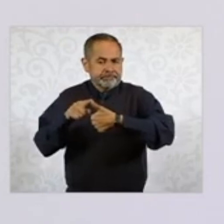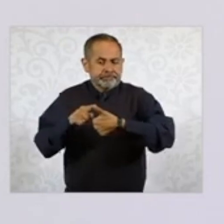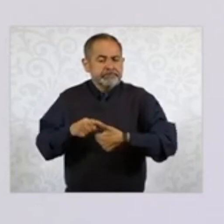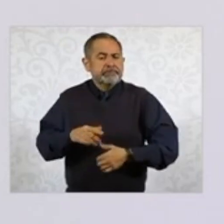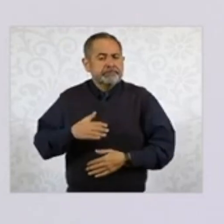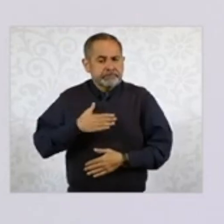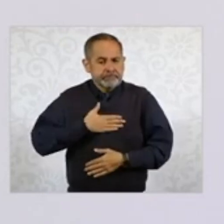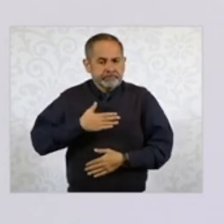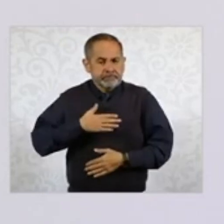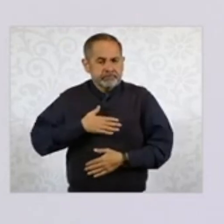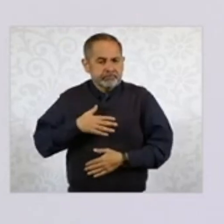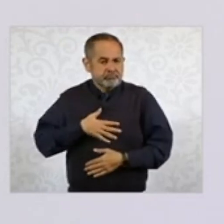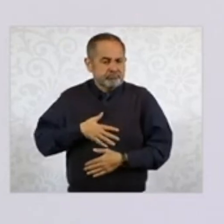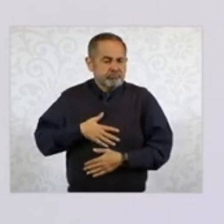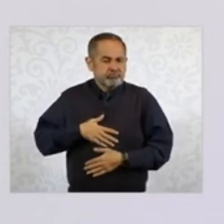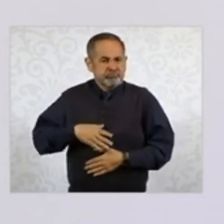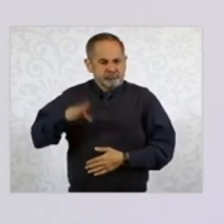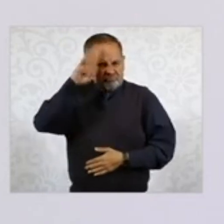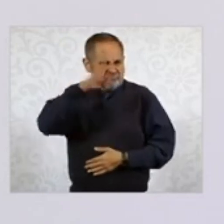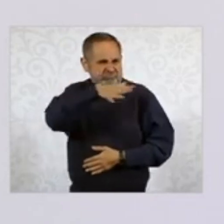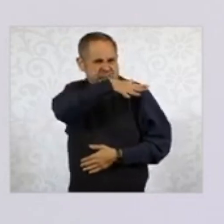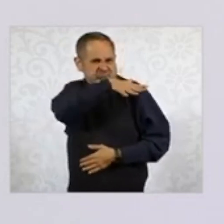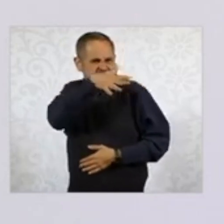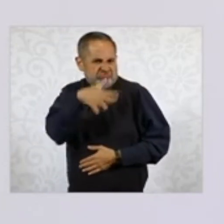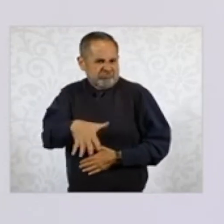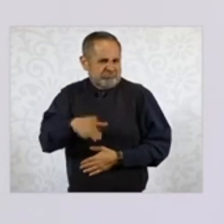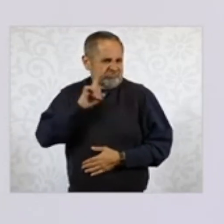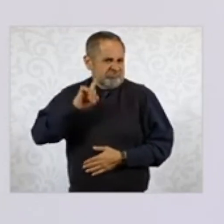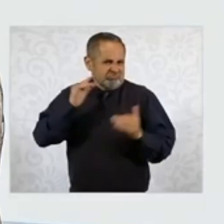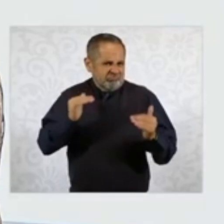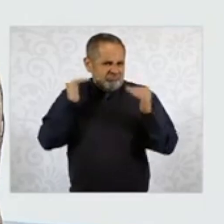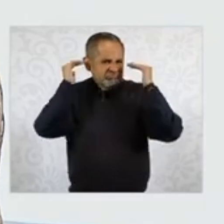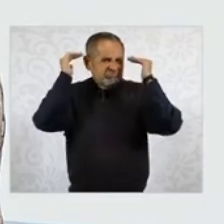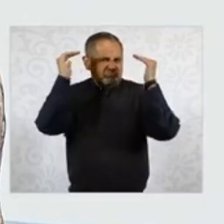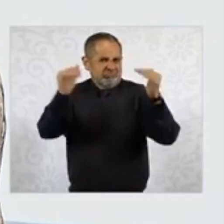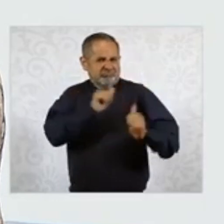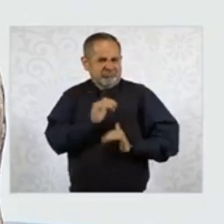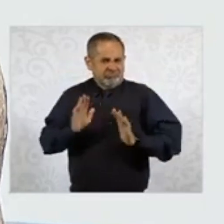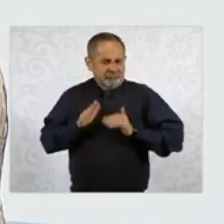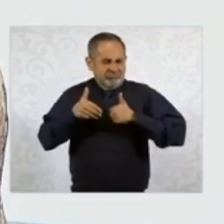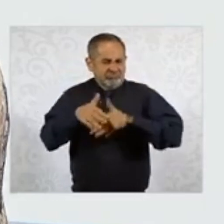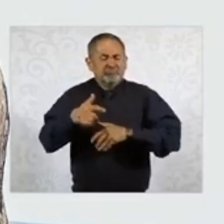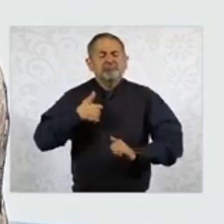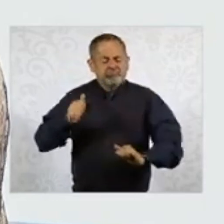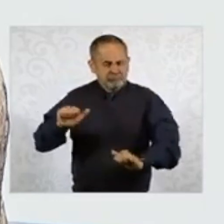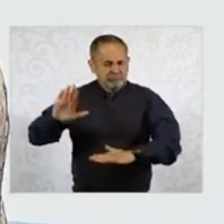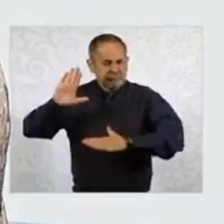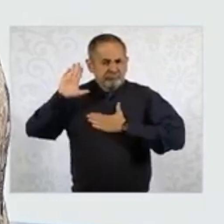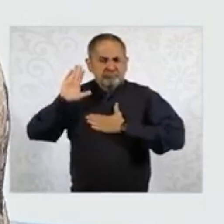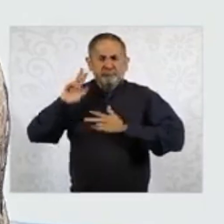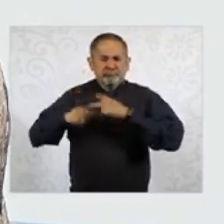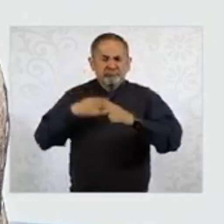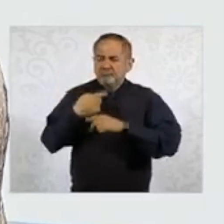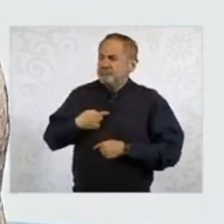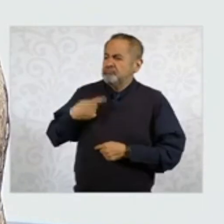ocurridos en octubre del 68, que dijo Ernestena Godoy fueron constitutivos de un crimen de lesa